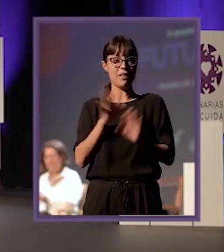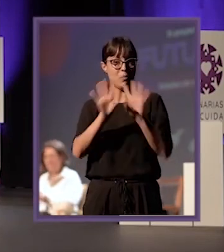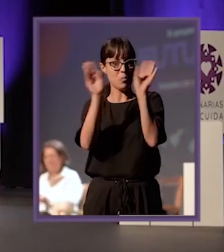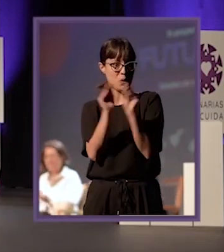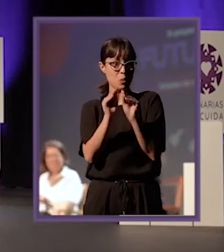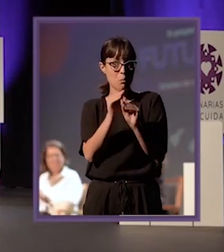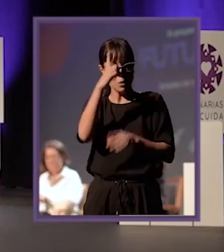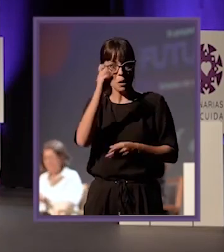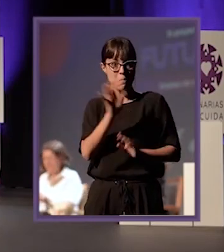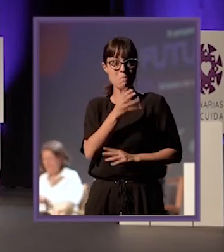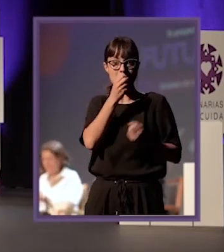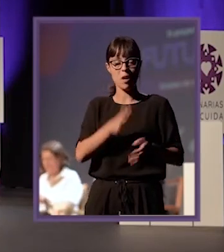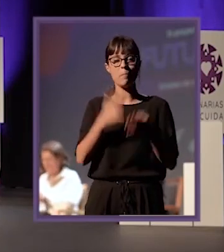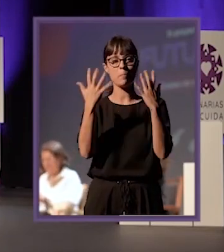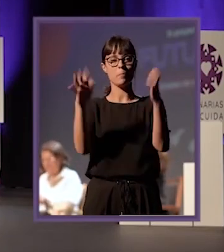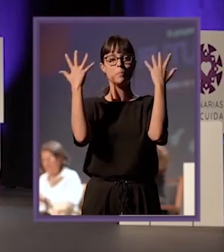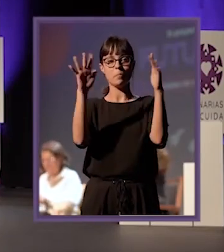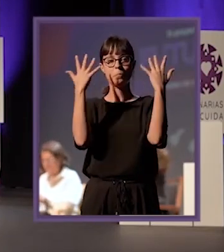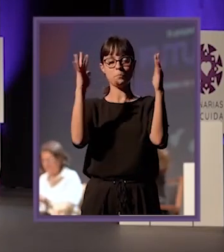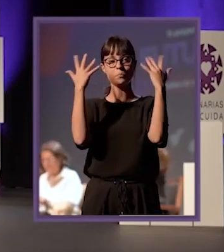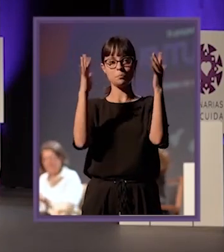bien, Gemma.